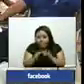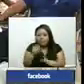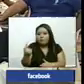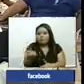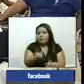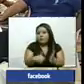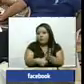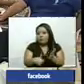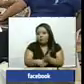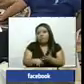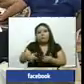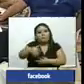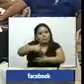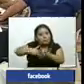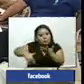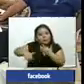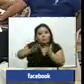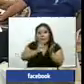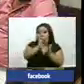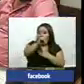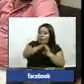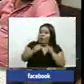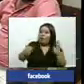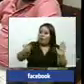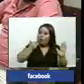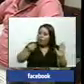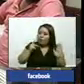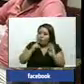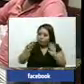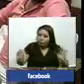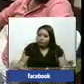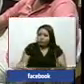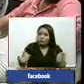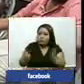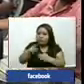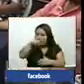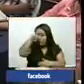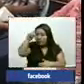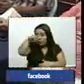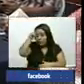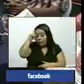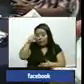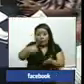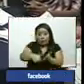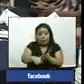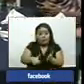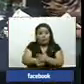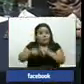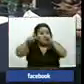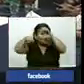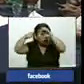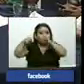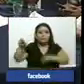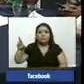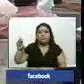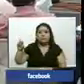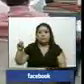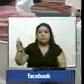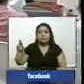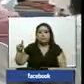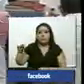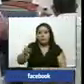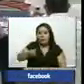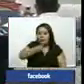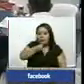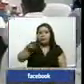para socializar el proyecto y dar así un impulso a las gestiones de desarrollo local. Con imágenes de Roberto Martínez,